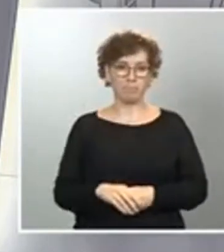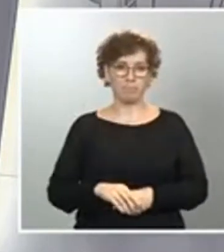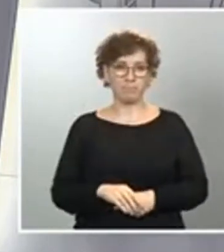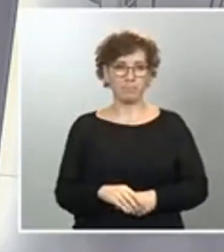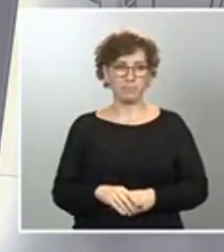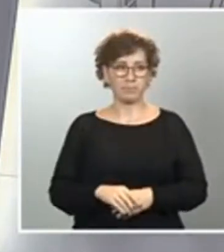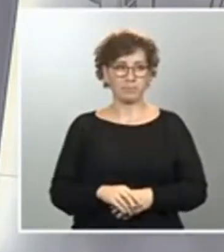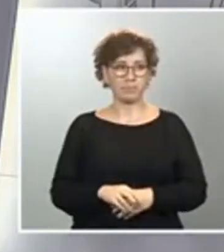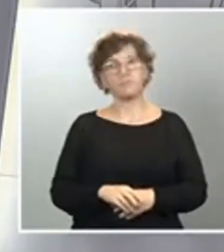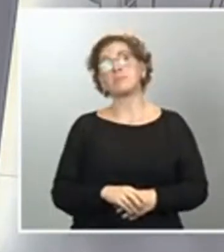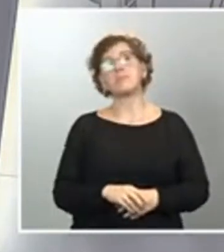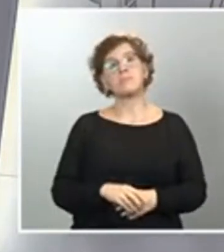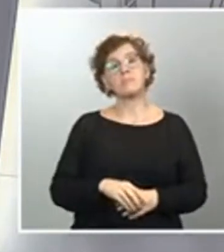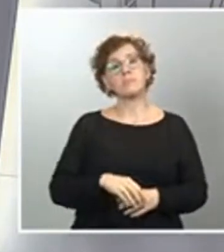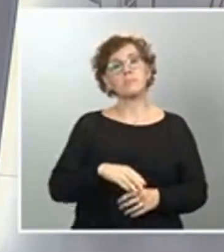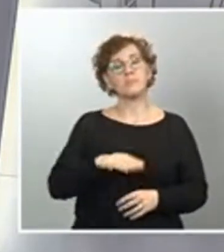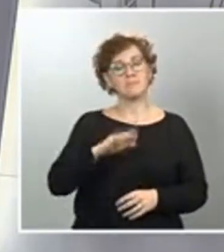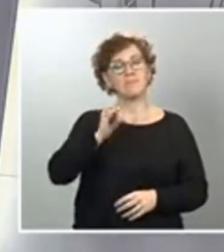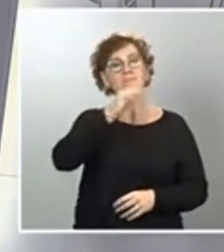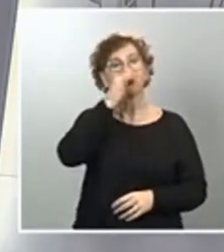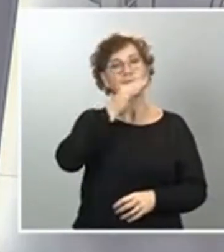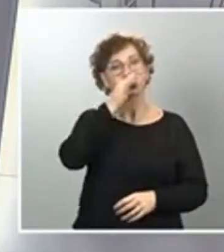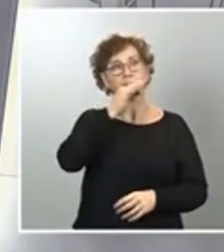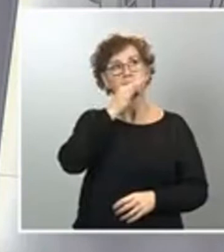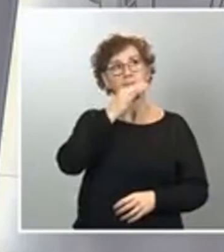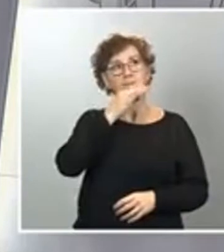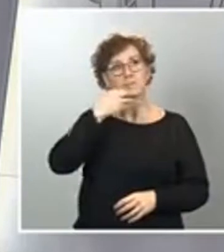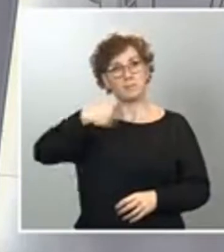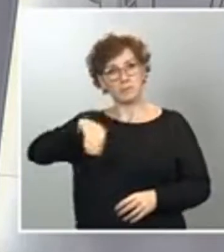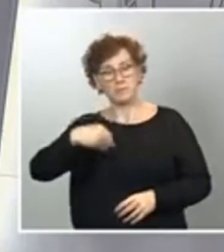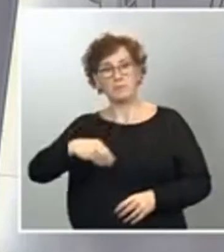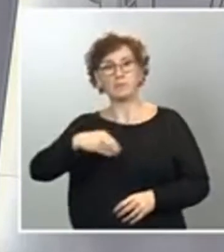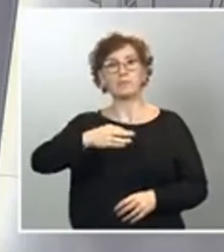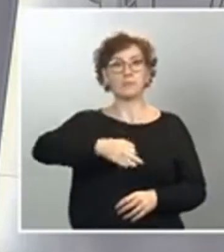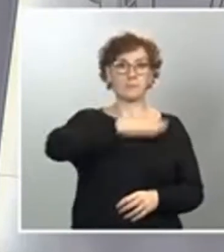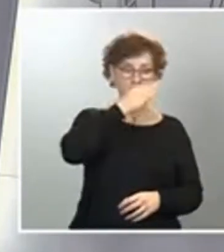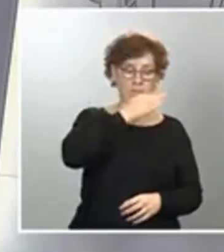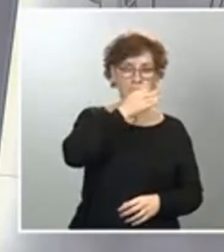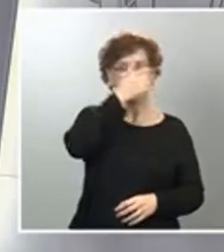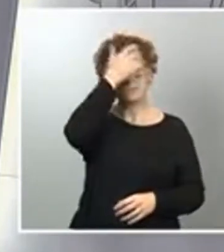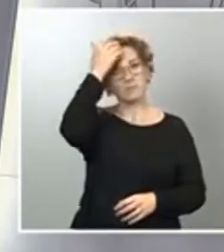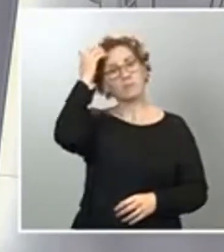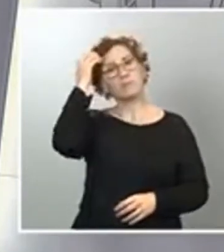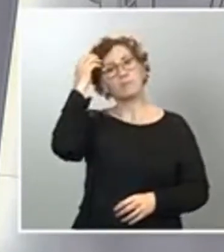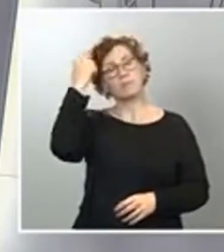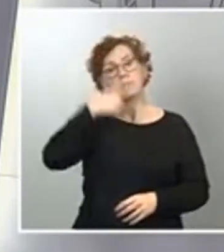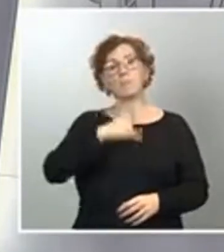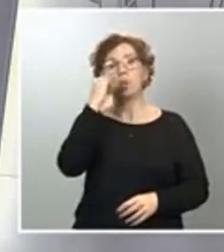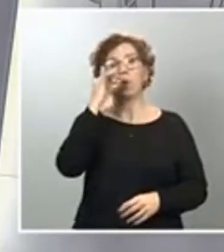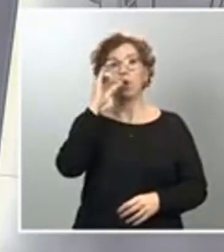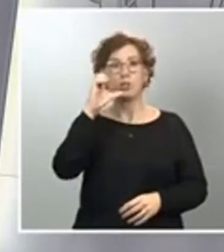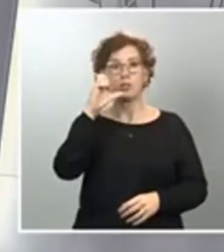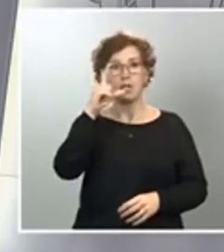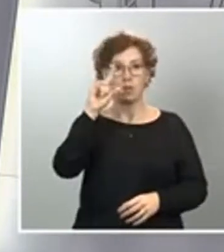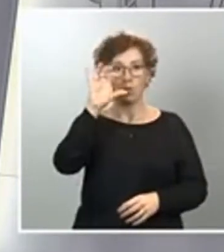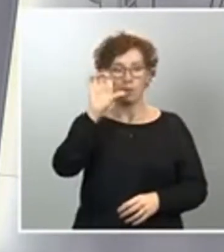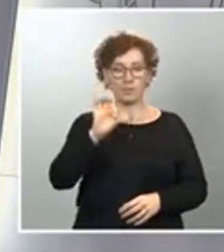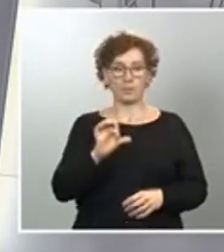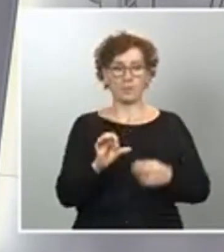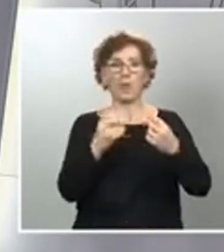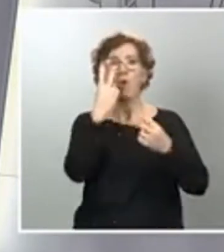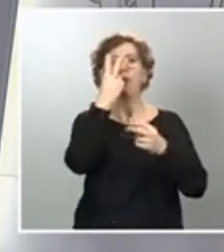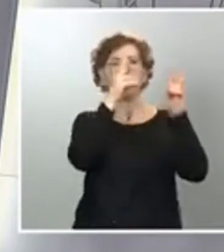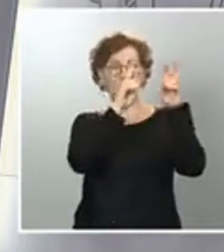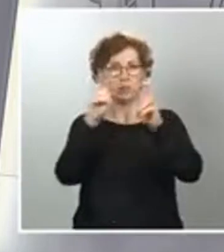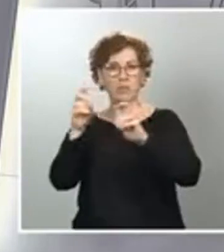Sí, hola, buenas tardes, presidente, buenas tardes, Miguel Ángel. José Luis Marco, de Capital Madrid. Dos cuestiones. Habla mucho de la nueva